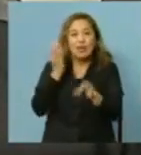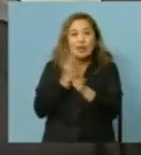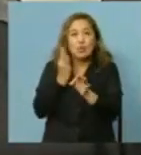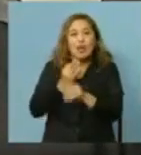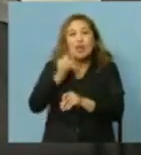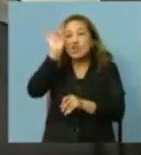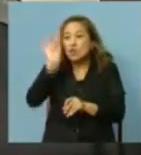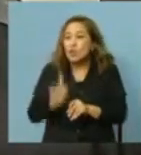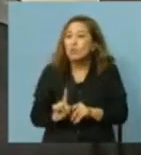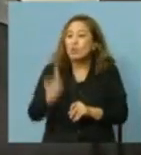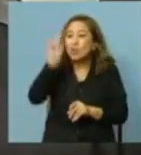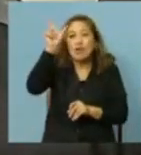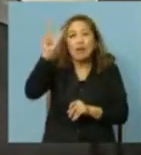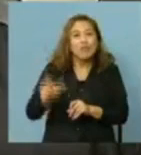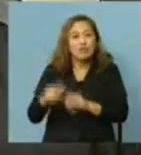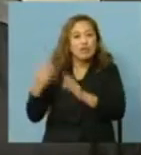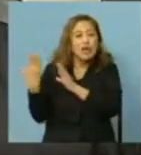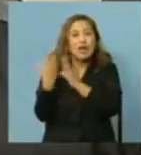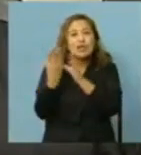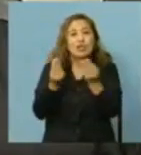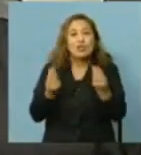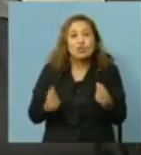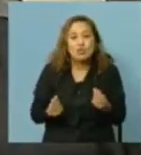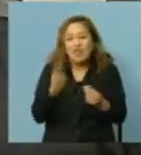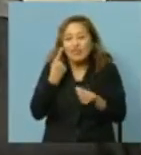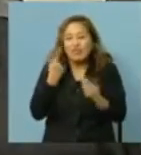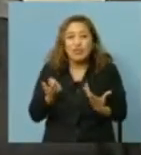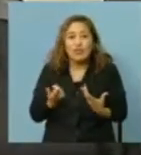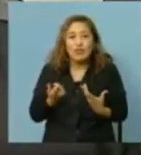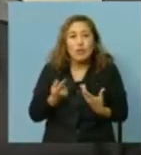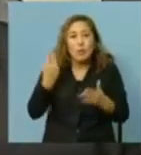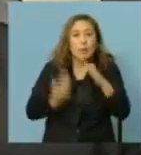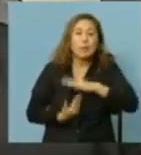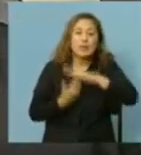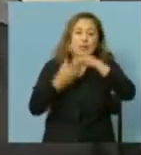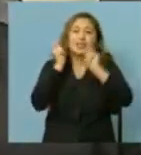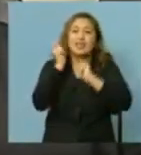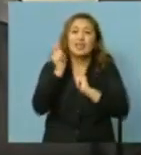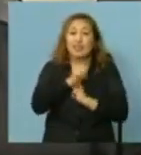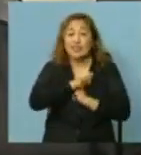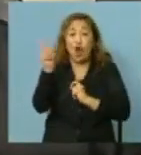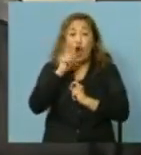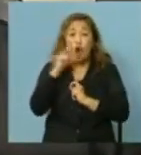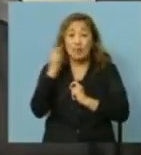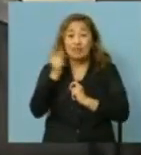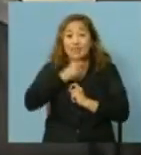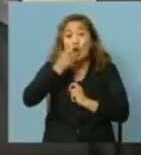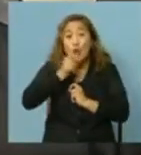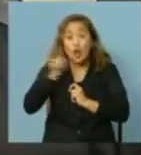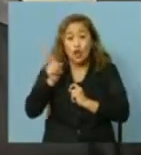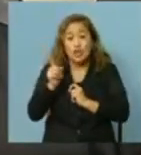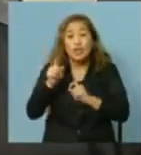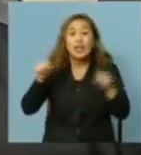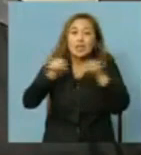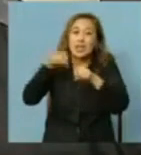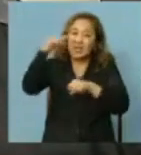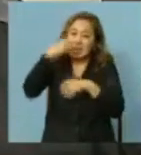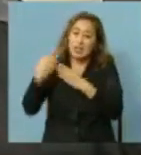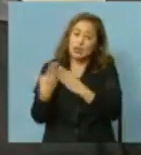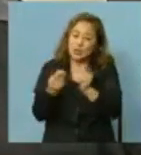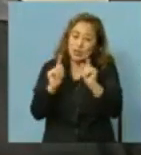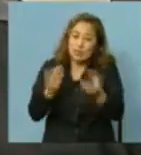única persona que nos dio una mano en vida, principalmente, fue Juan Carlos Zambrano y el Canal